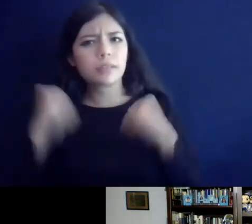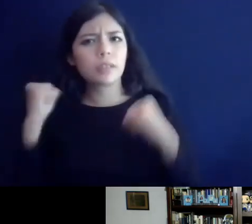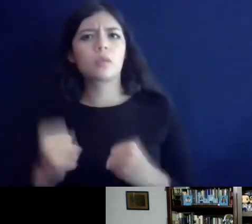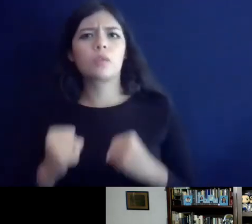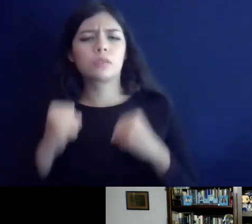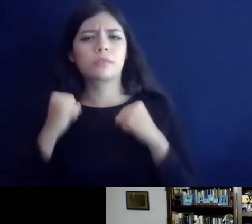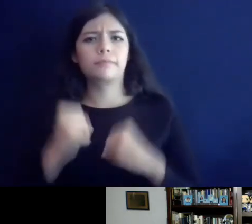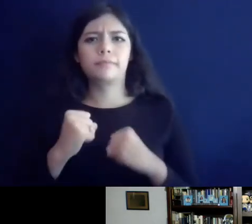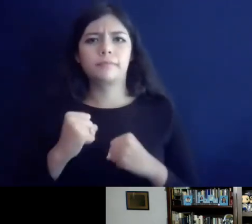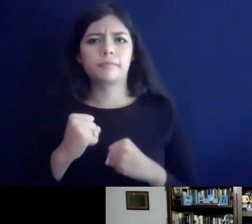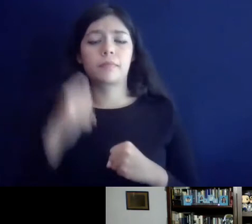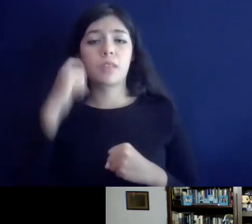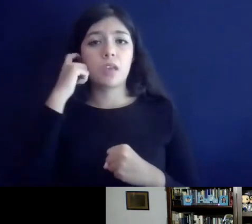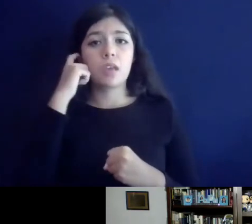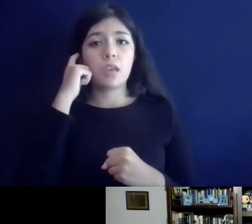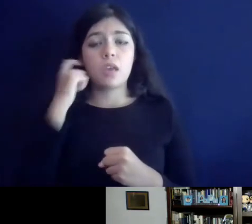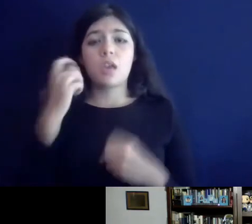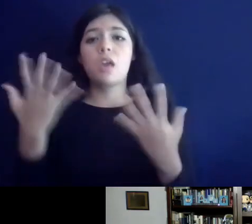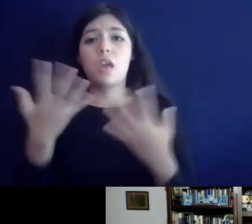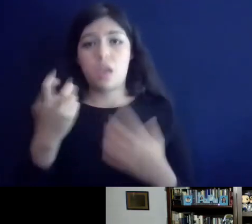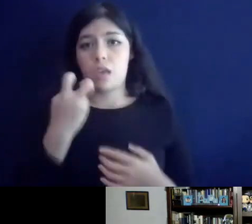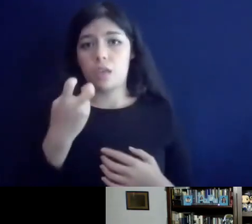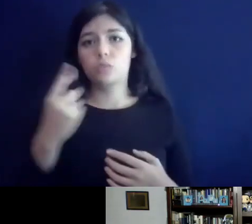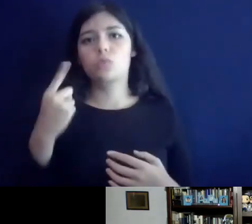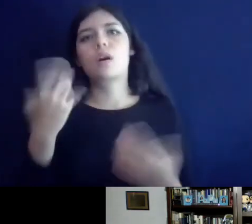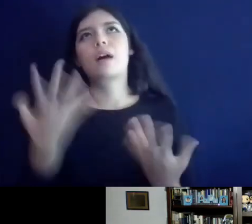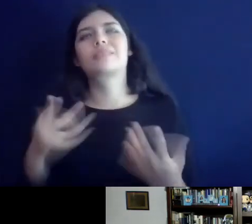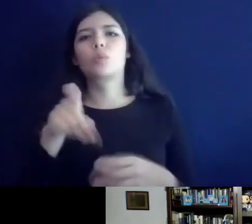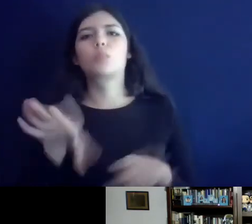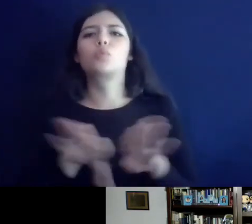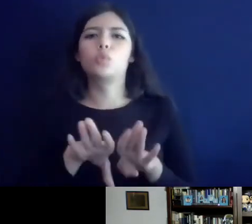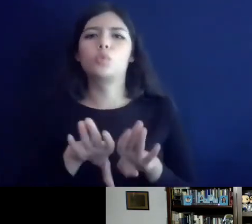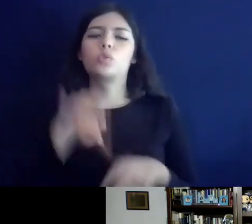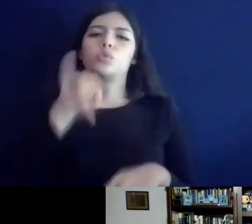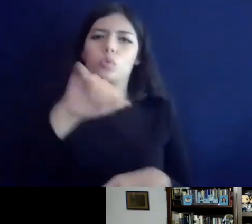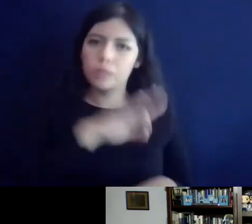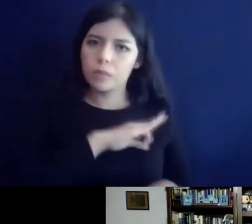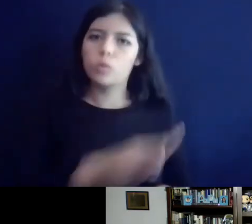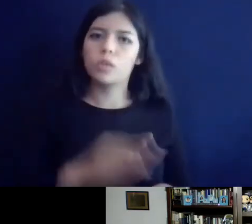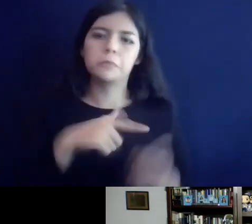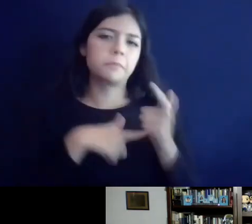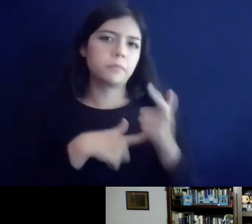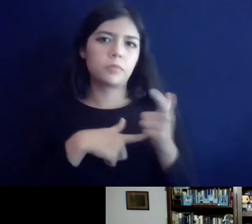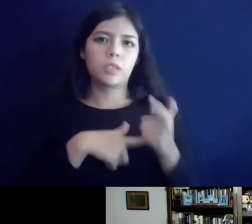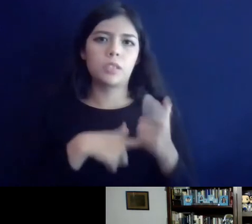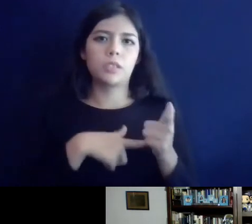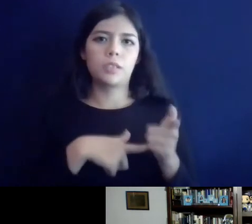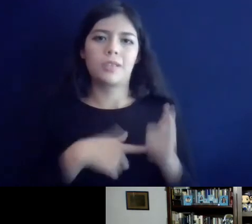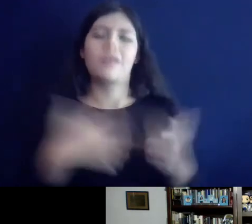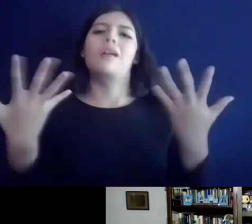humano flexible y empático. Y cuando logren ejecutar eso, la magia se hace sola.